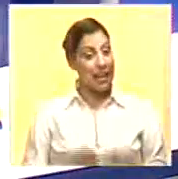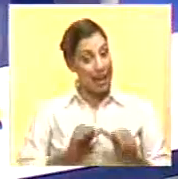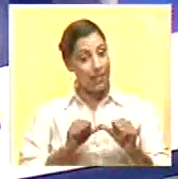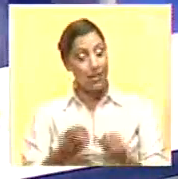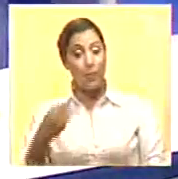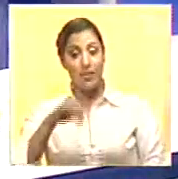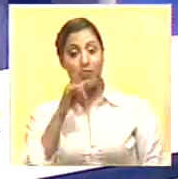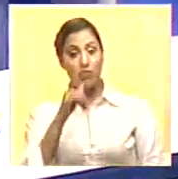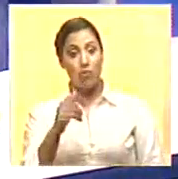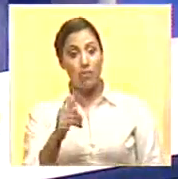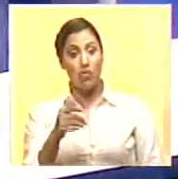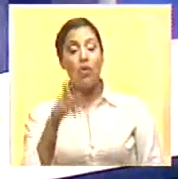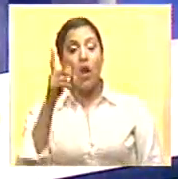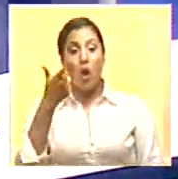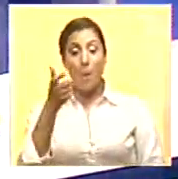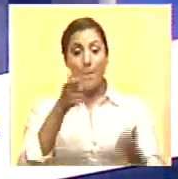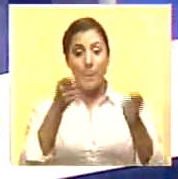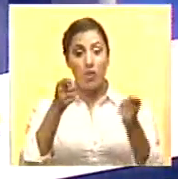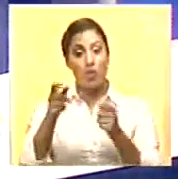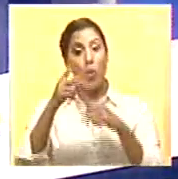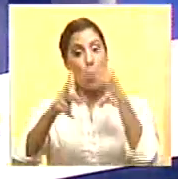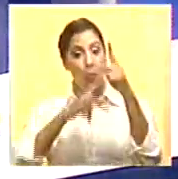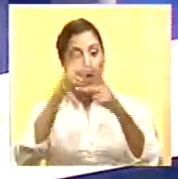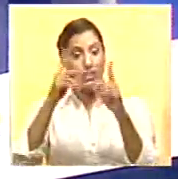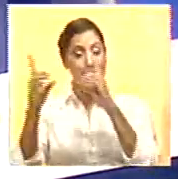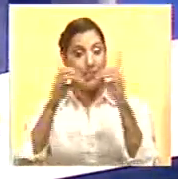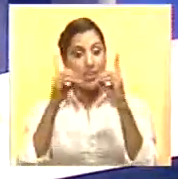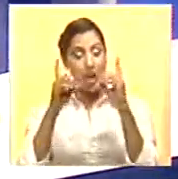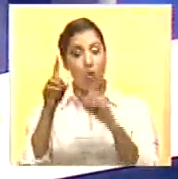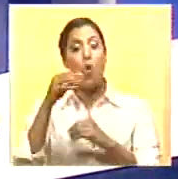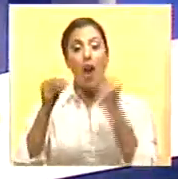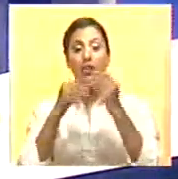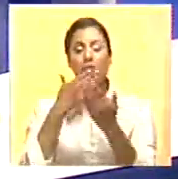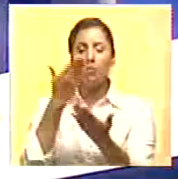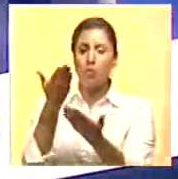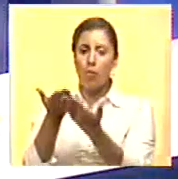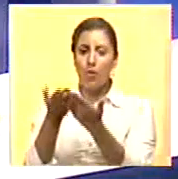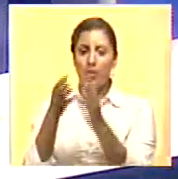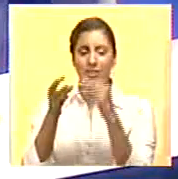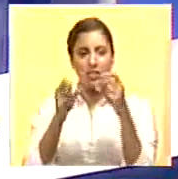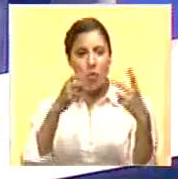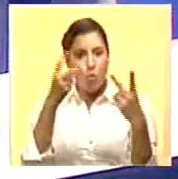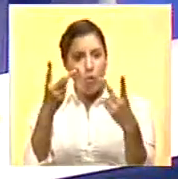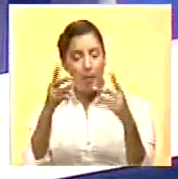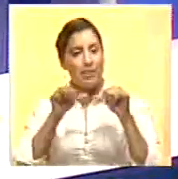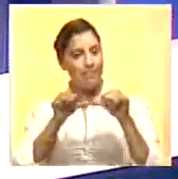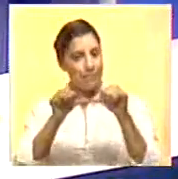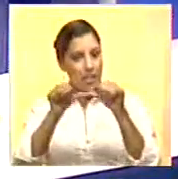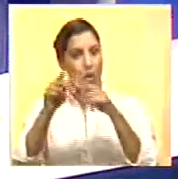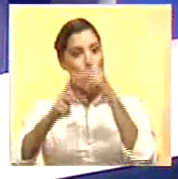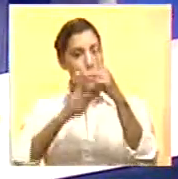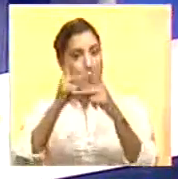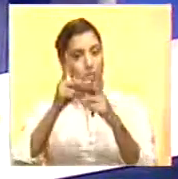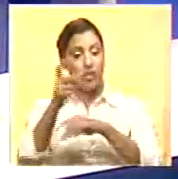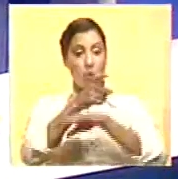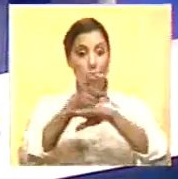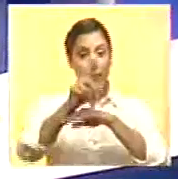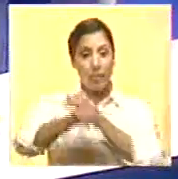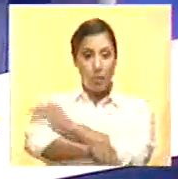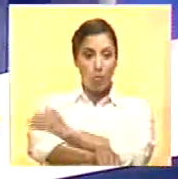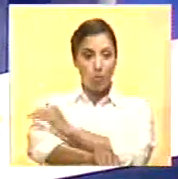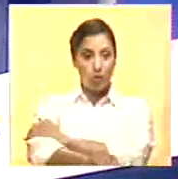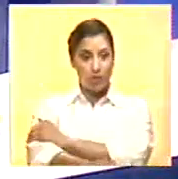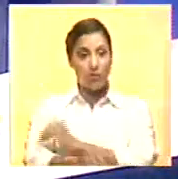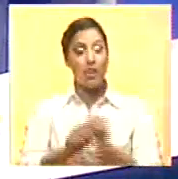Amigos, continuamos con las informaciones. Mediadores del proceso de diálogo hicieron propuestas para reactivar y dar continuidad al proceso entre el gobierno y la